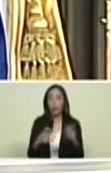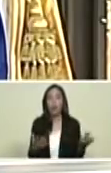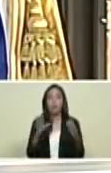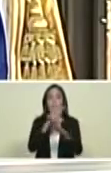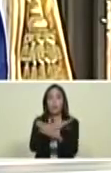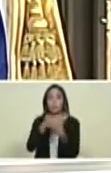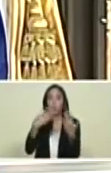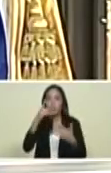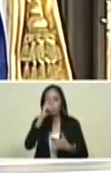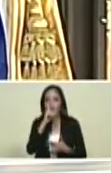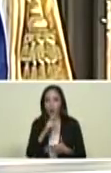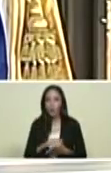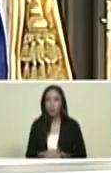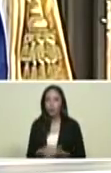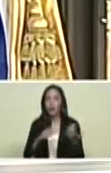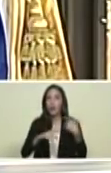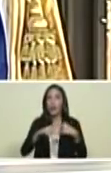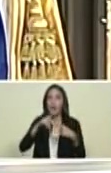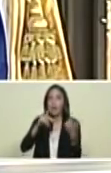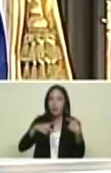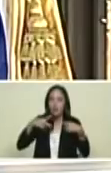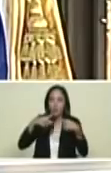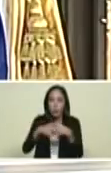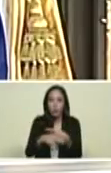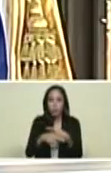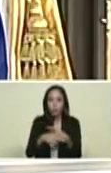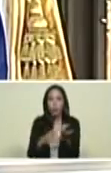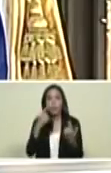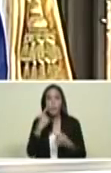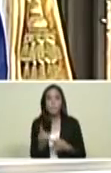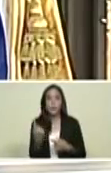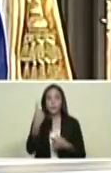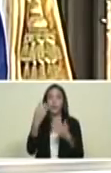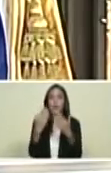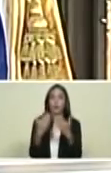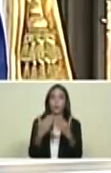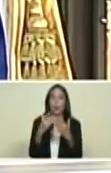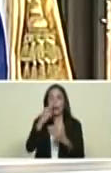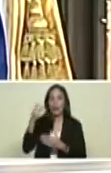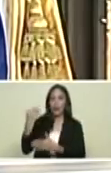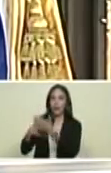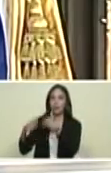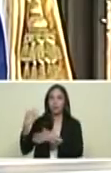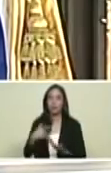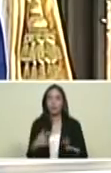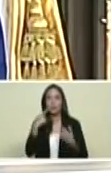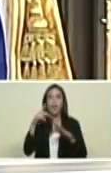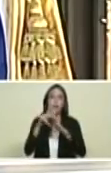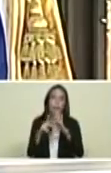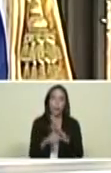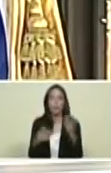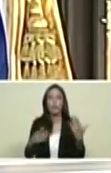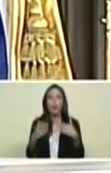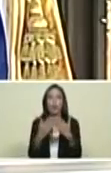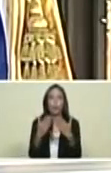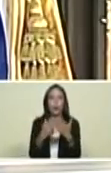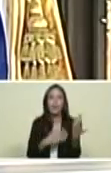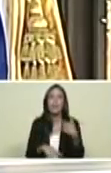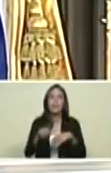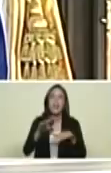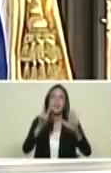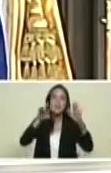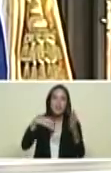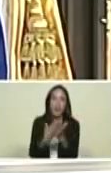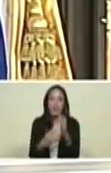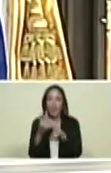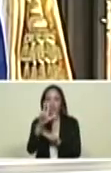19 años de la inauguración de la primera escuela bolivariana en el programa de escuelas bolivarianas por parte